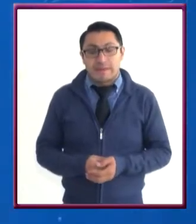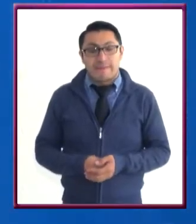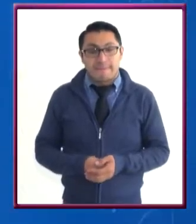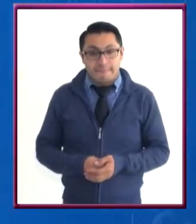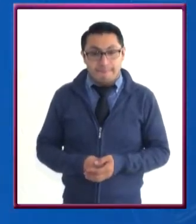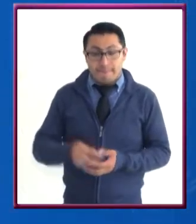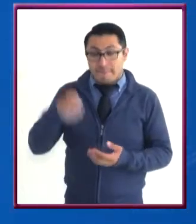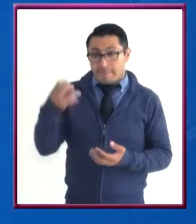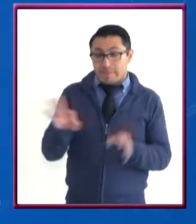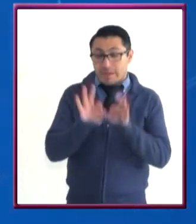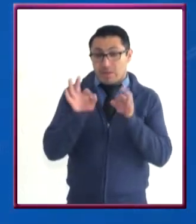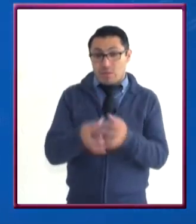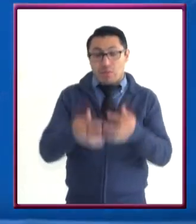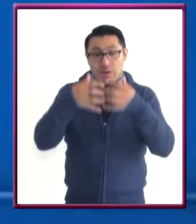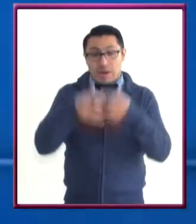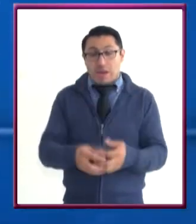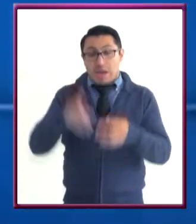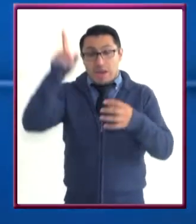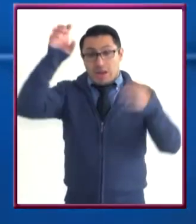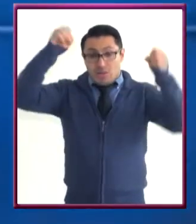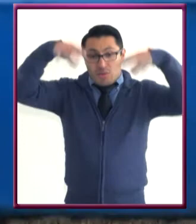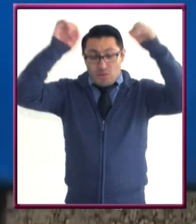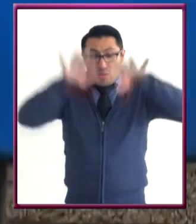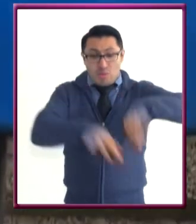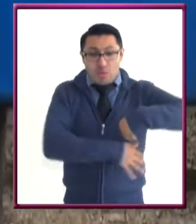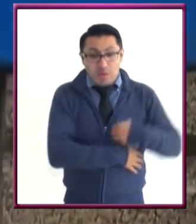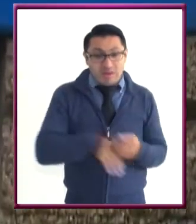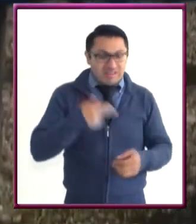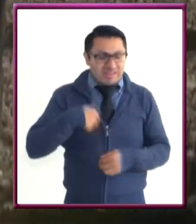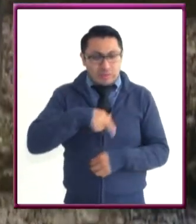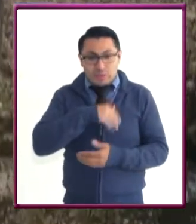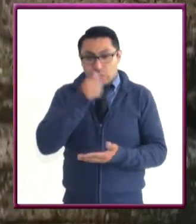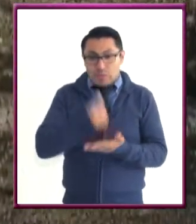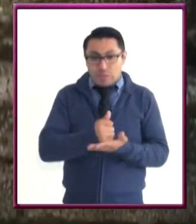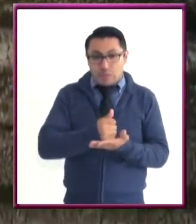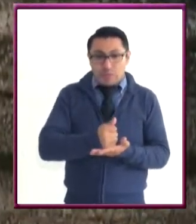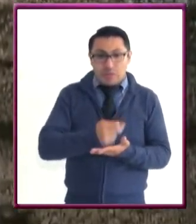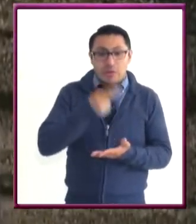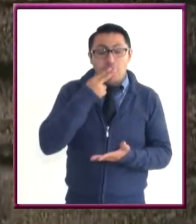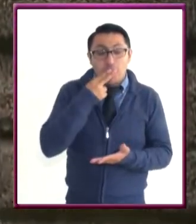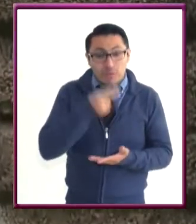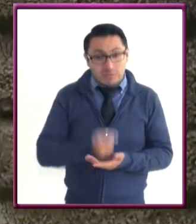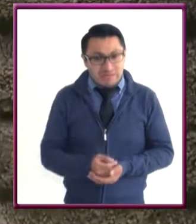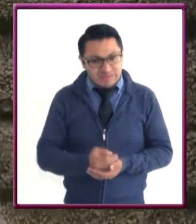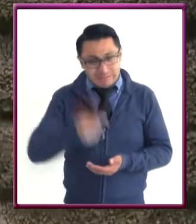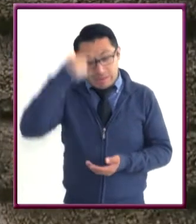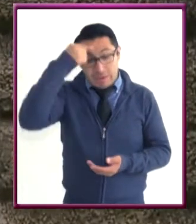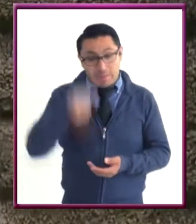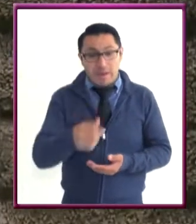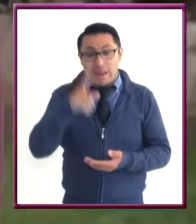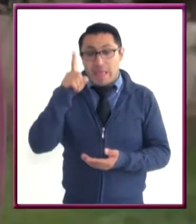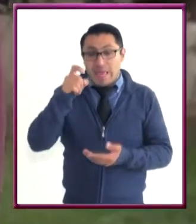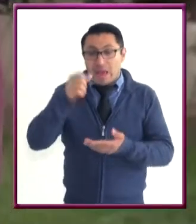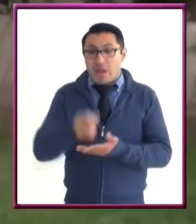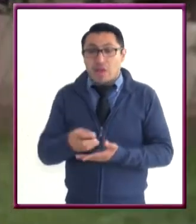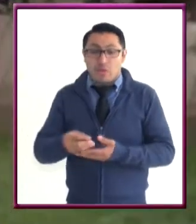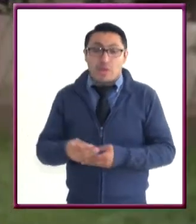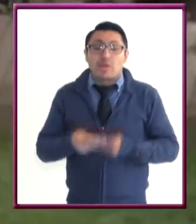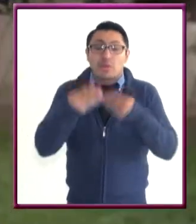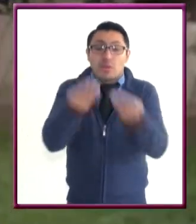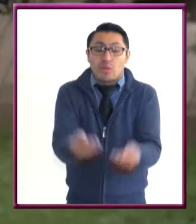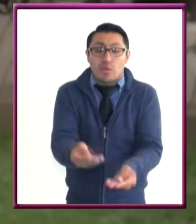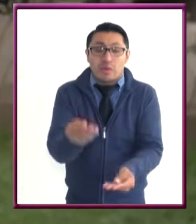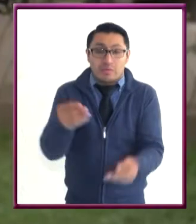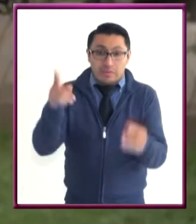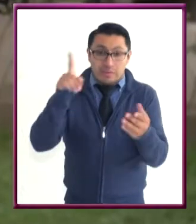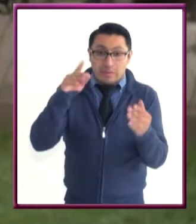Este sistema de captación de agua de lluvia, que es el modelo que más utilizamos en Isla Urbana, es un sistema que está diseñado para darles agua para uso doméstico